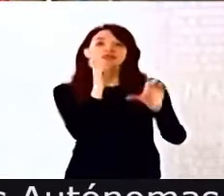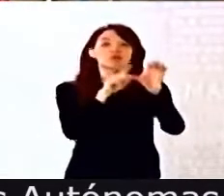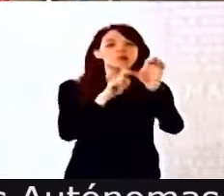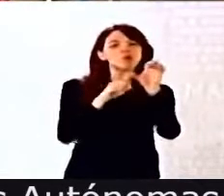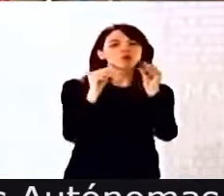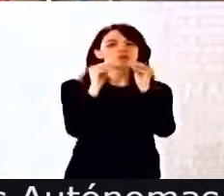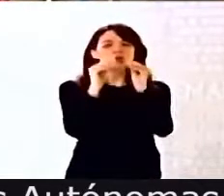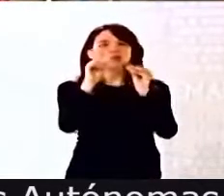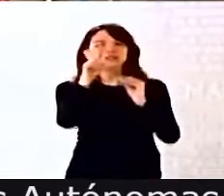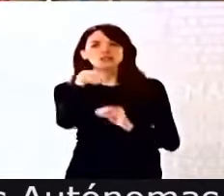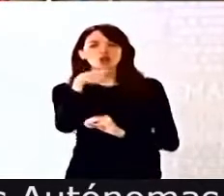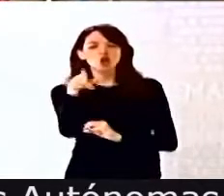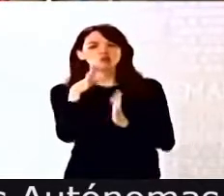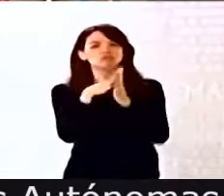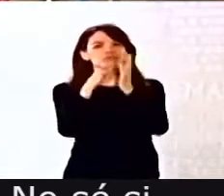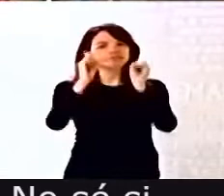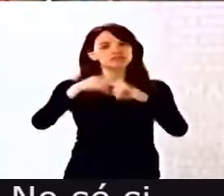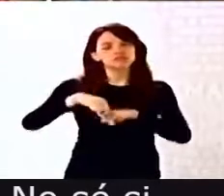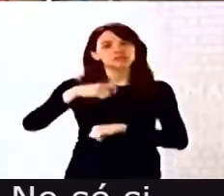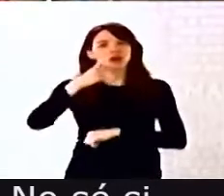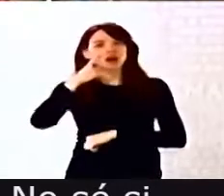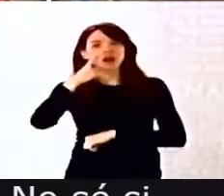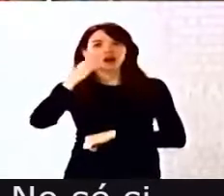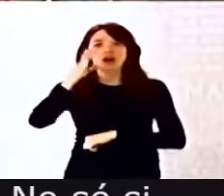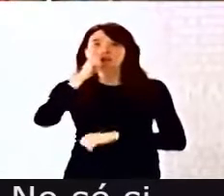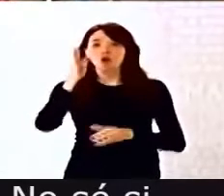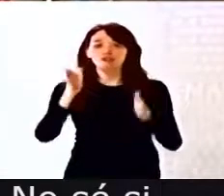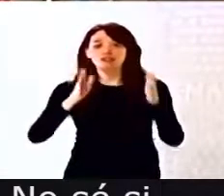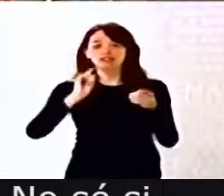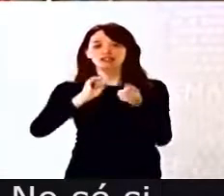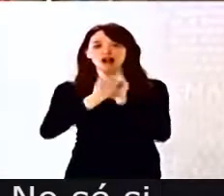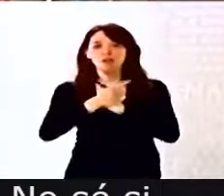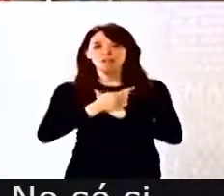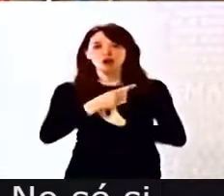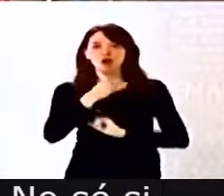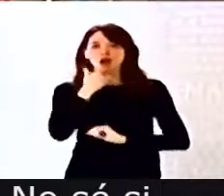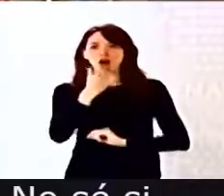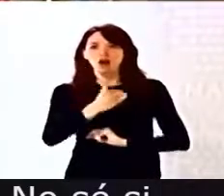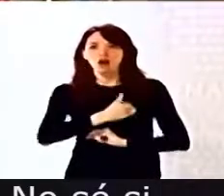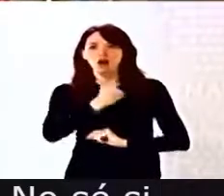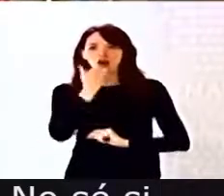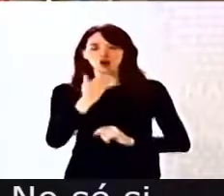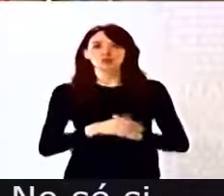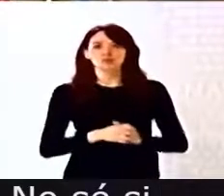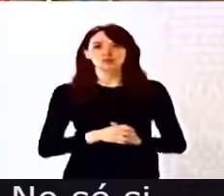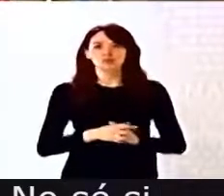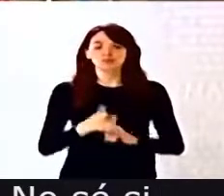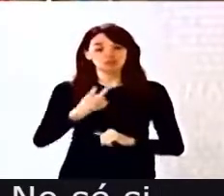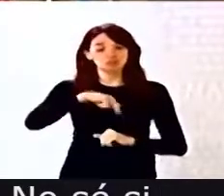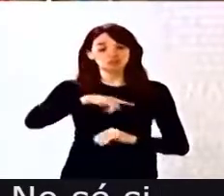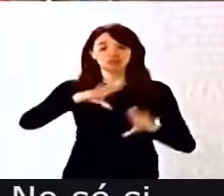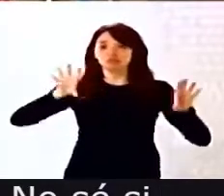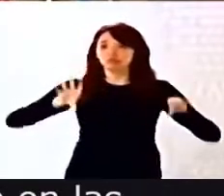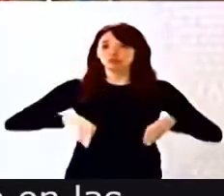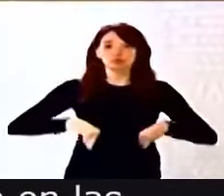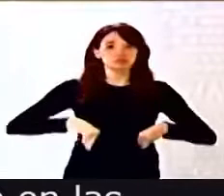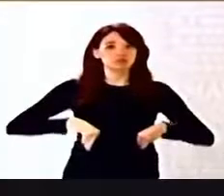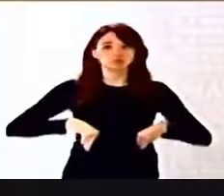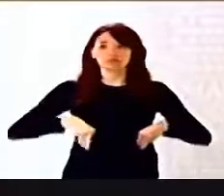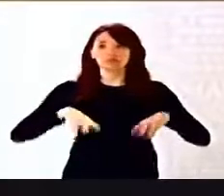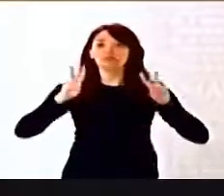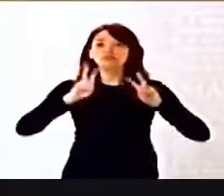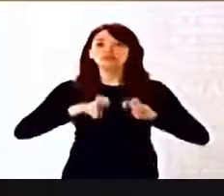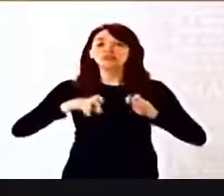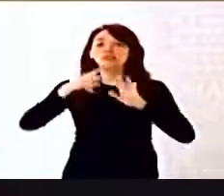si había habido desacuerdo en ese, con el cambio de fase de las comunidades. Nosotros hemos aceptado desde el primer momento las reglas